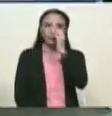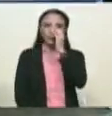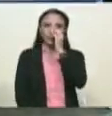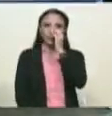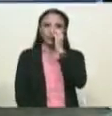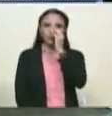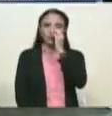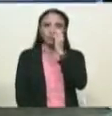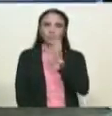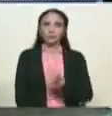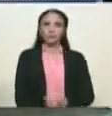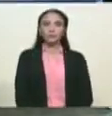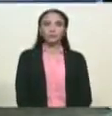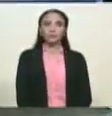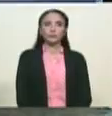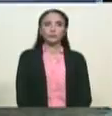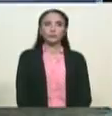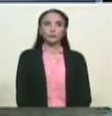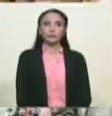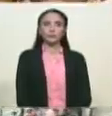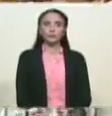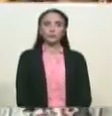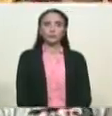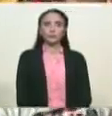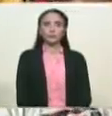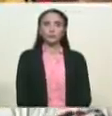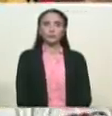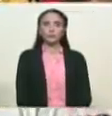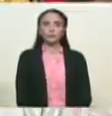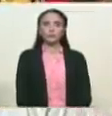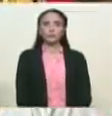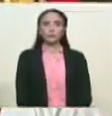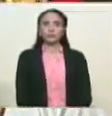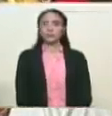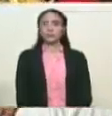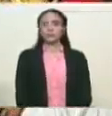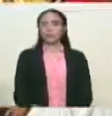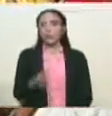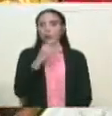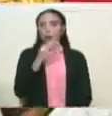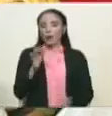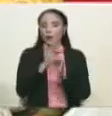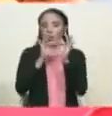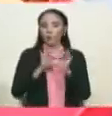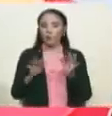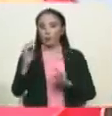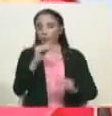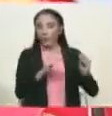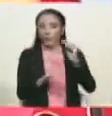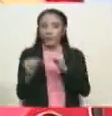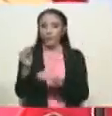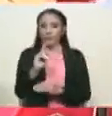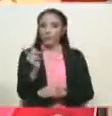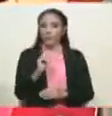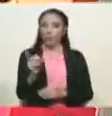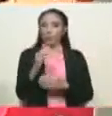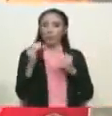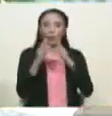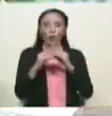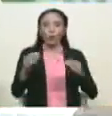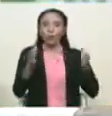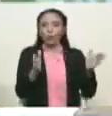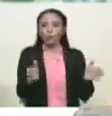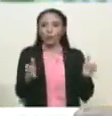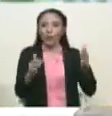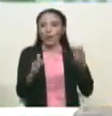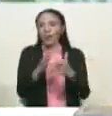Ubiquémoslo. Yo llamo una gran cruzada nacional contra el minimalismo en todos los campos de la dirección política,